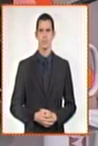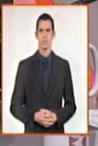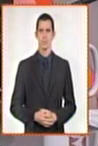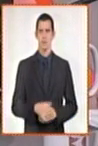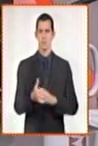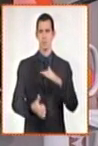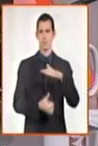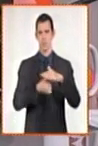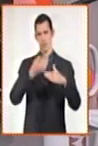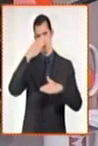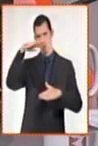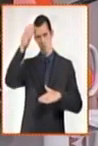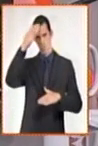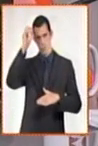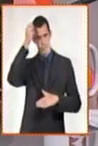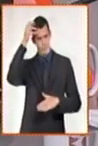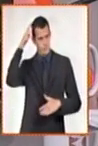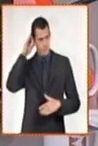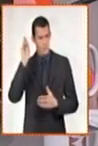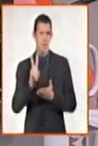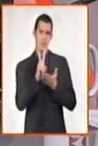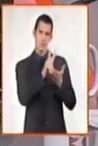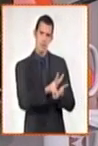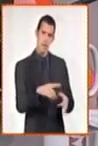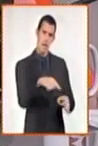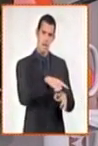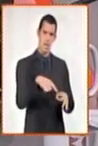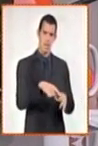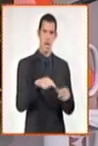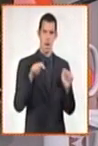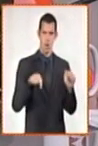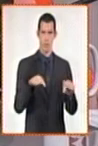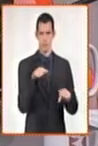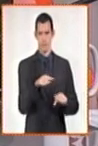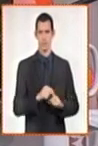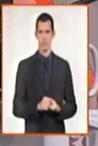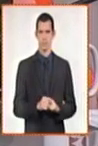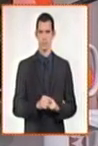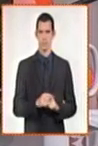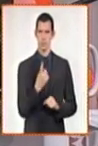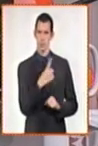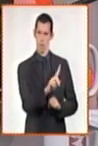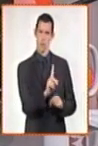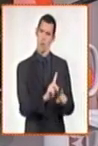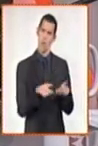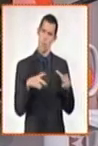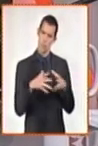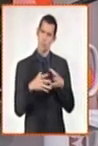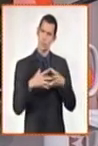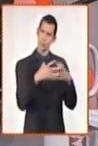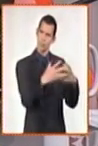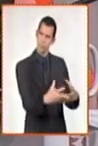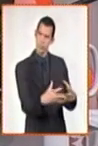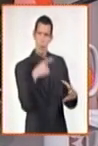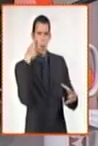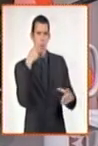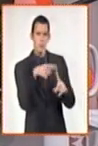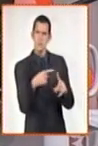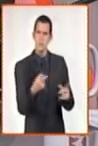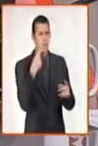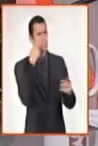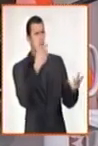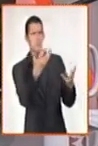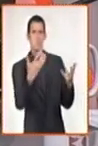y presidente del Consejo de Defensa Nacional, Miguel Díaz-Canel Bermúdez, junto a una comitiva de nuestro gobierno